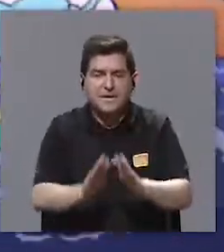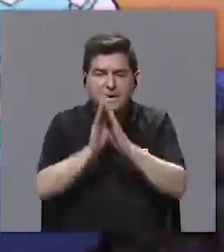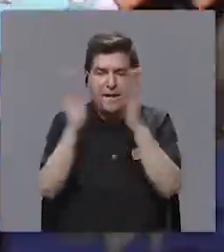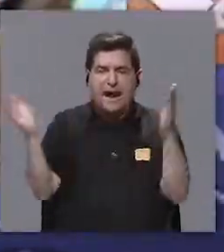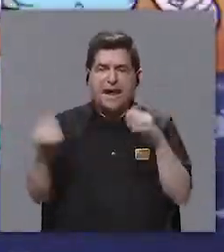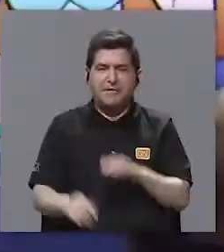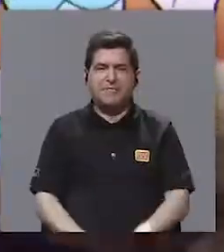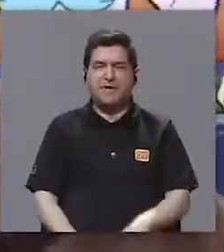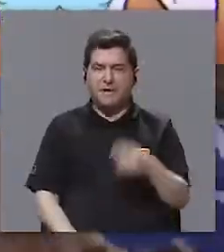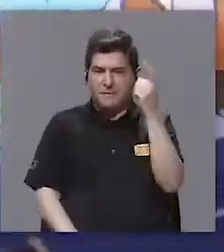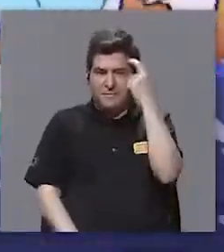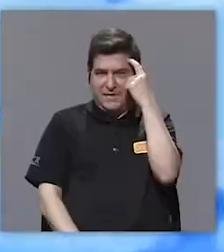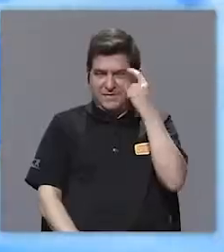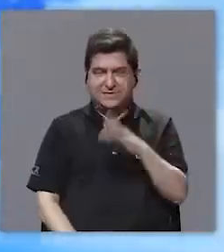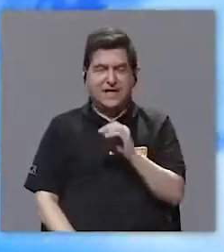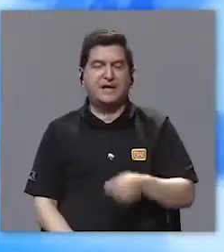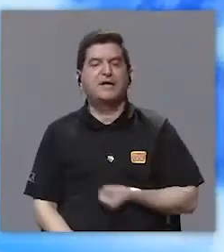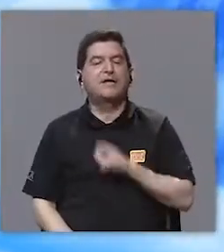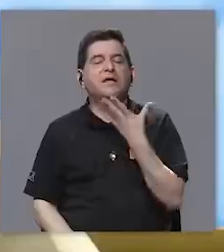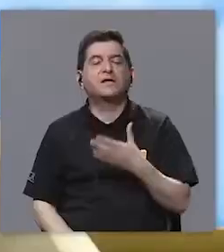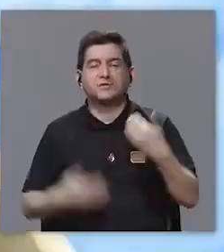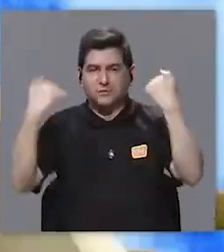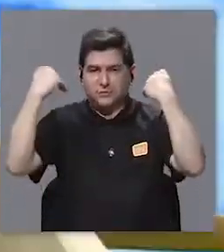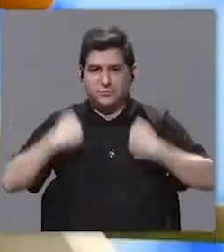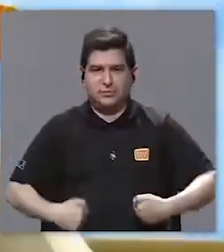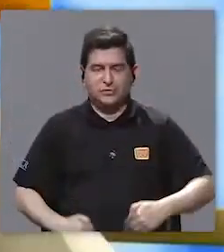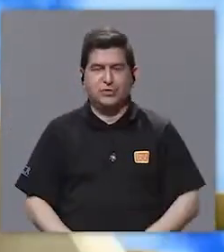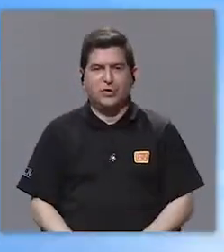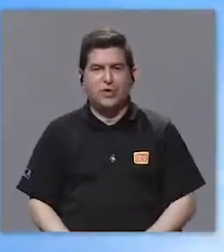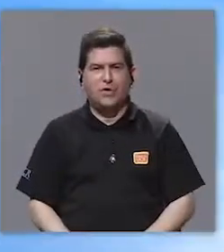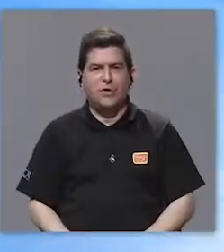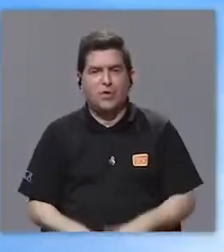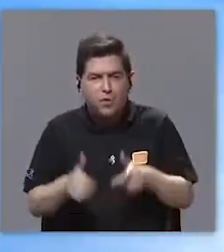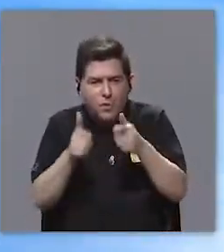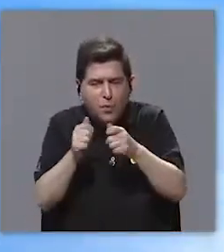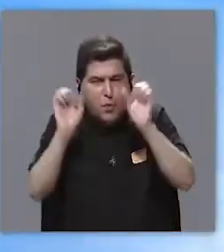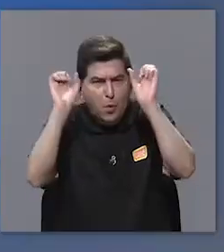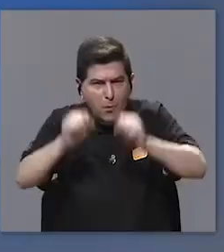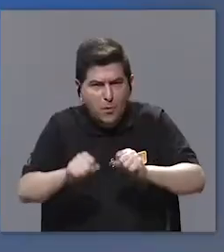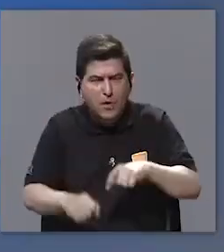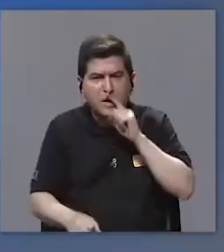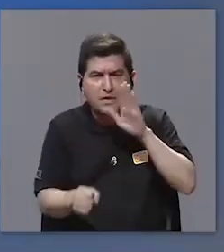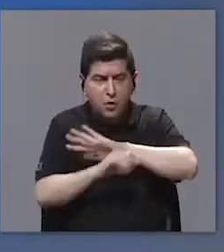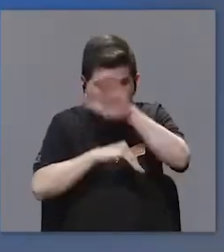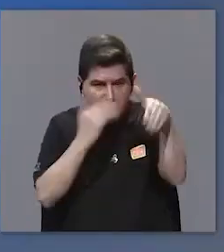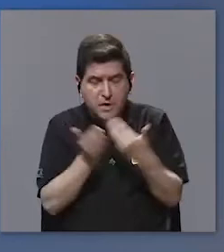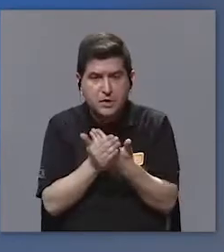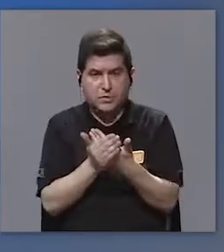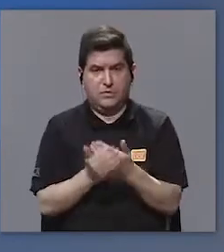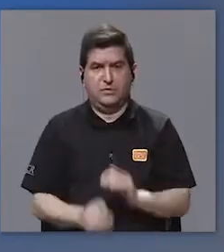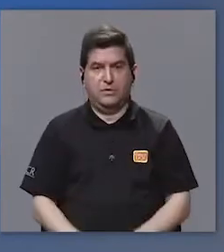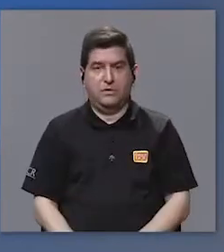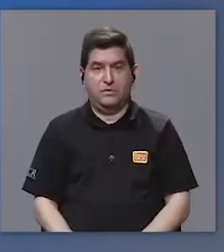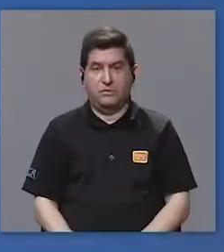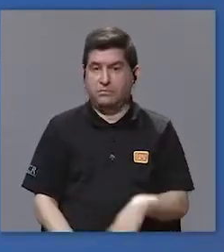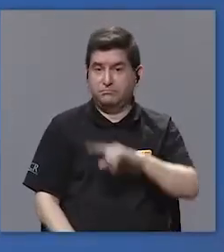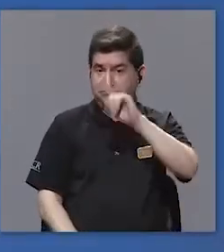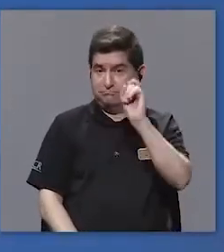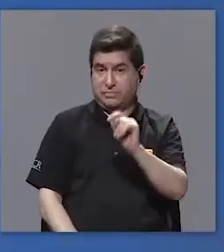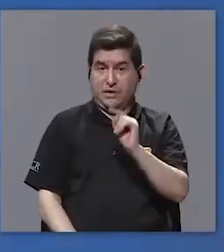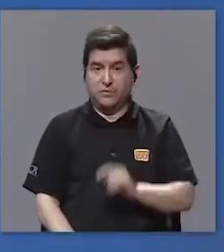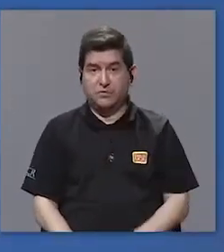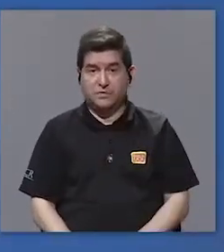permita abrir nuestra visión y expresarnos como seres humanos si un videojuego es capaz de lograr todo esto